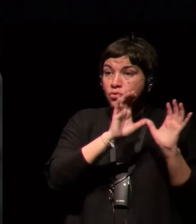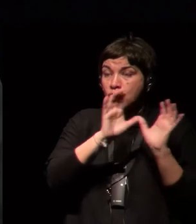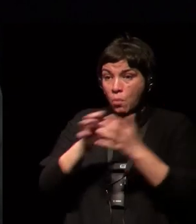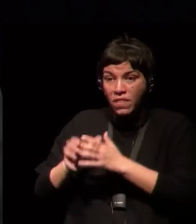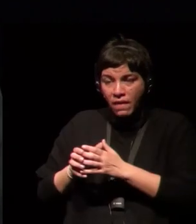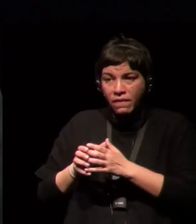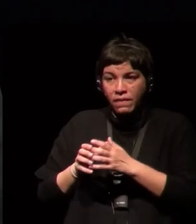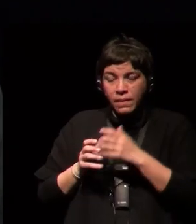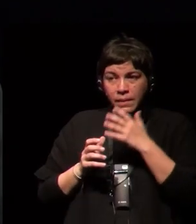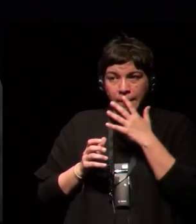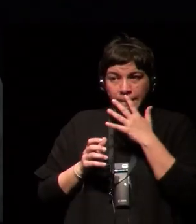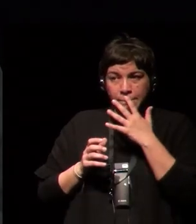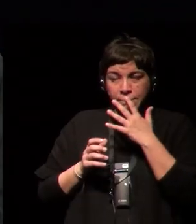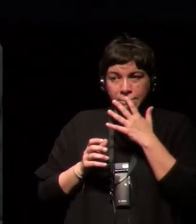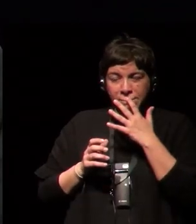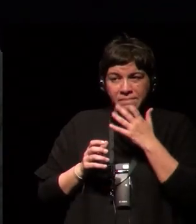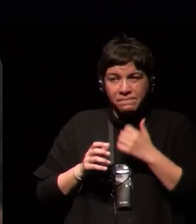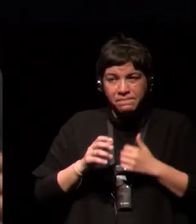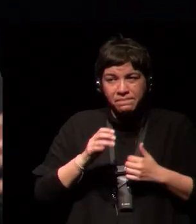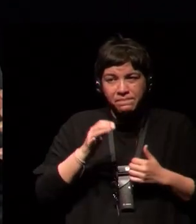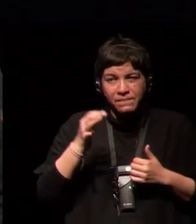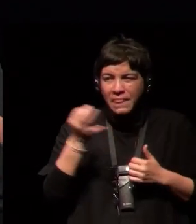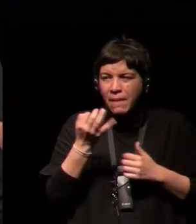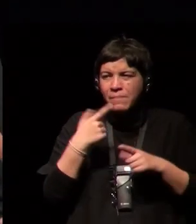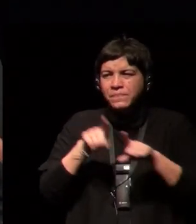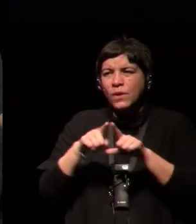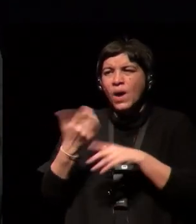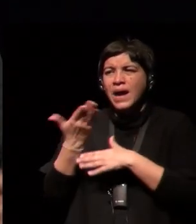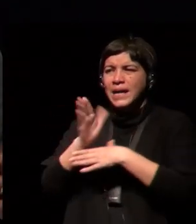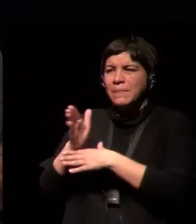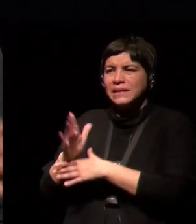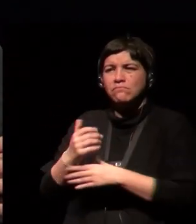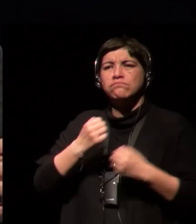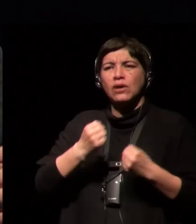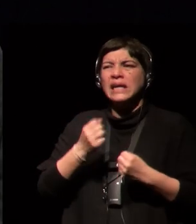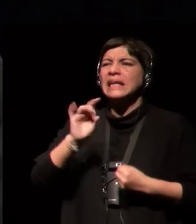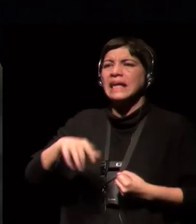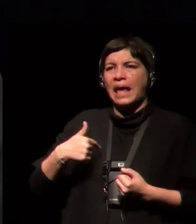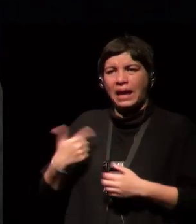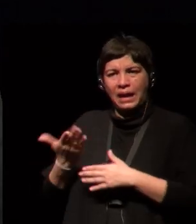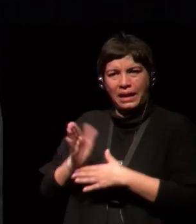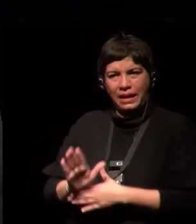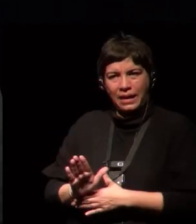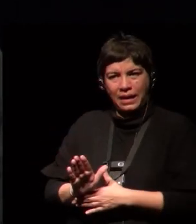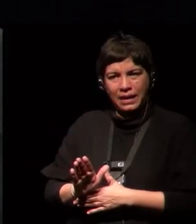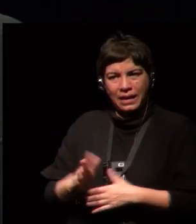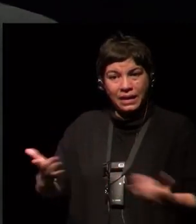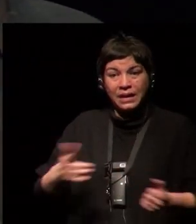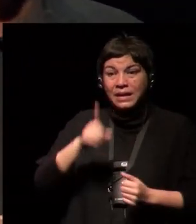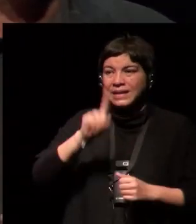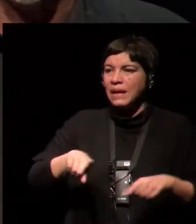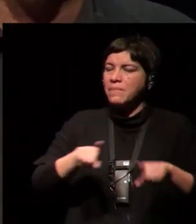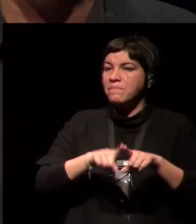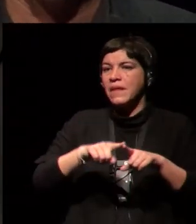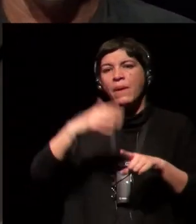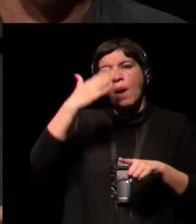tienen que tener una representación potente de quienes son y tienen que tener como mentores los mejores artistas que puedan tenerse.